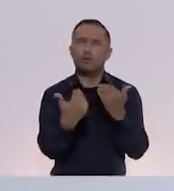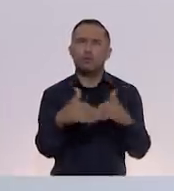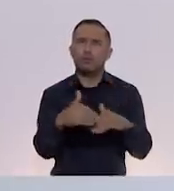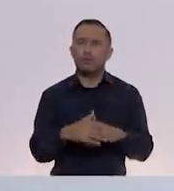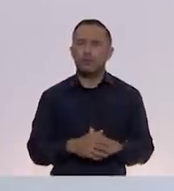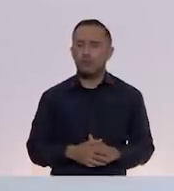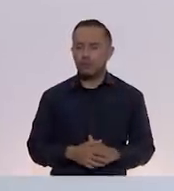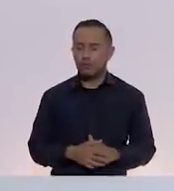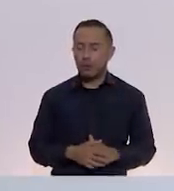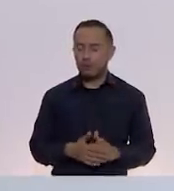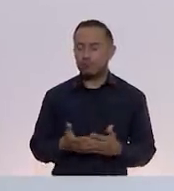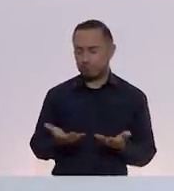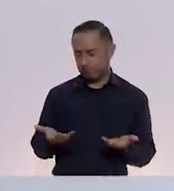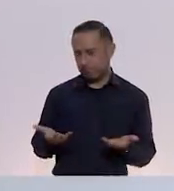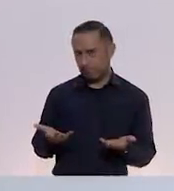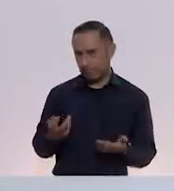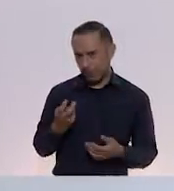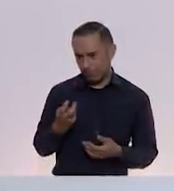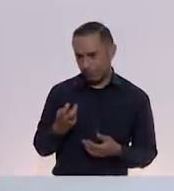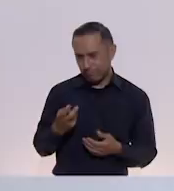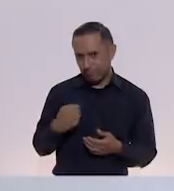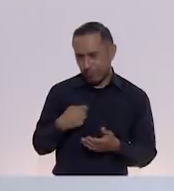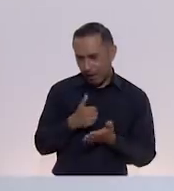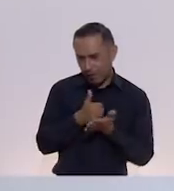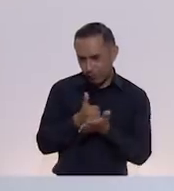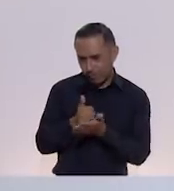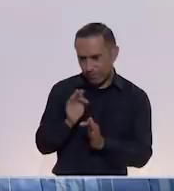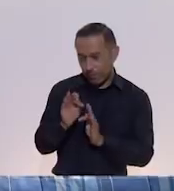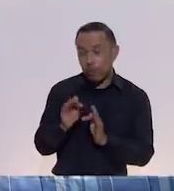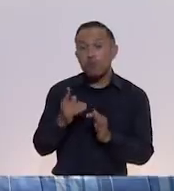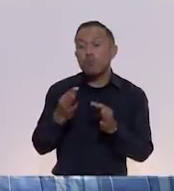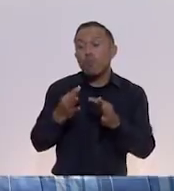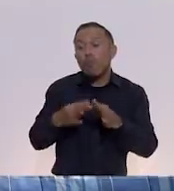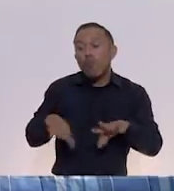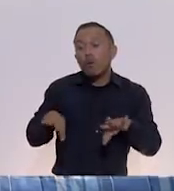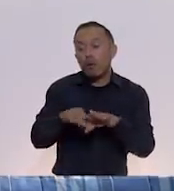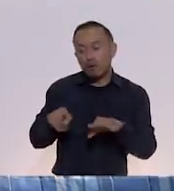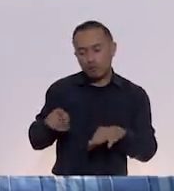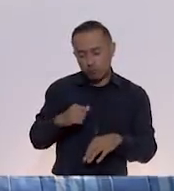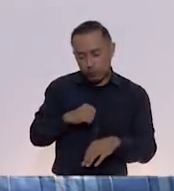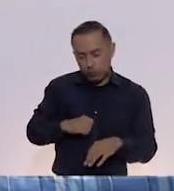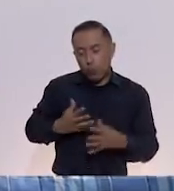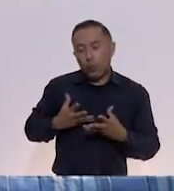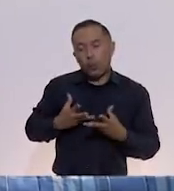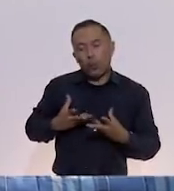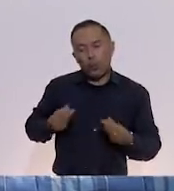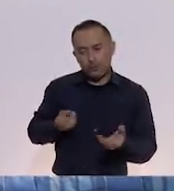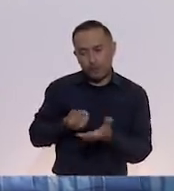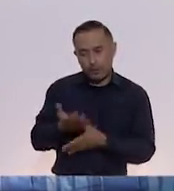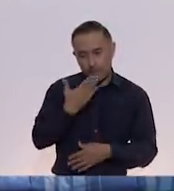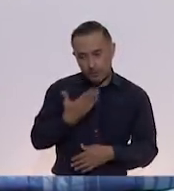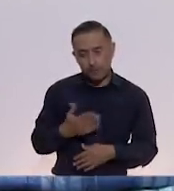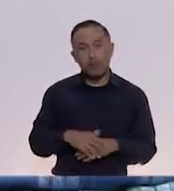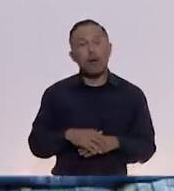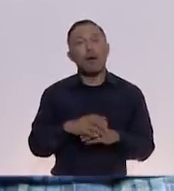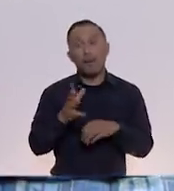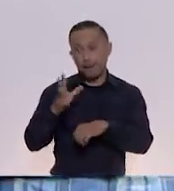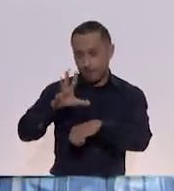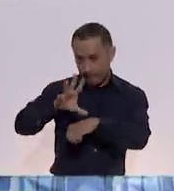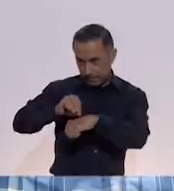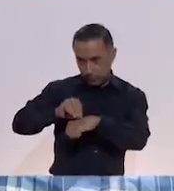Para eso estamos. Lo importante es que salió bien. Con permiso. Gracias, doctora.